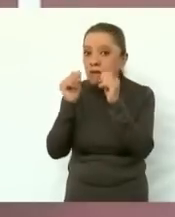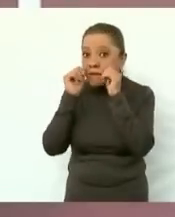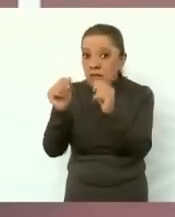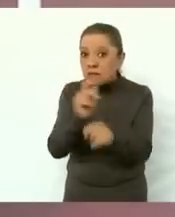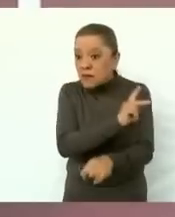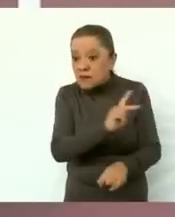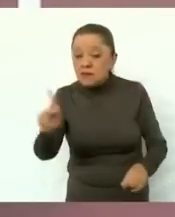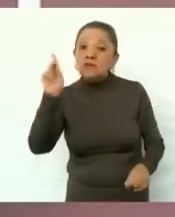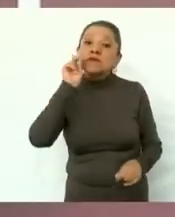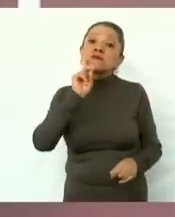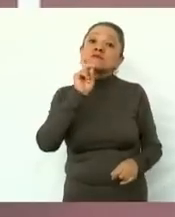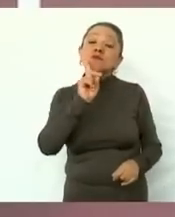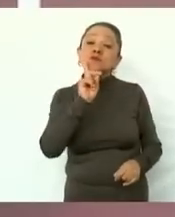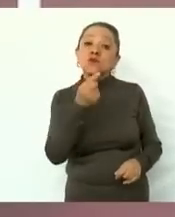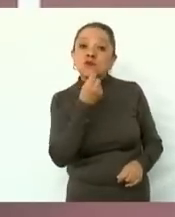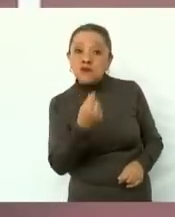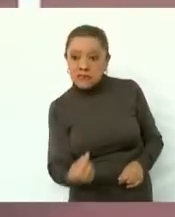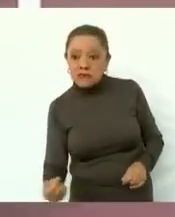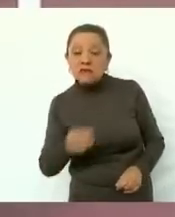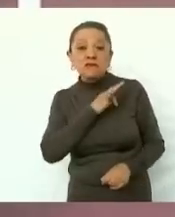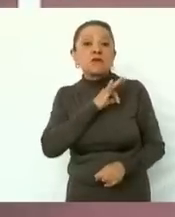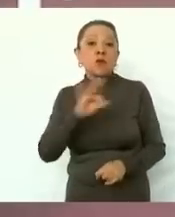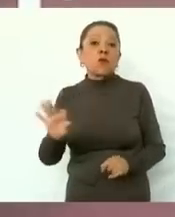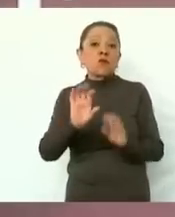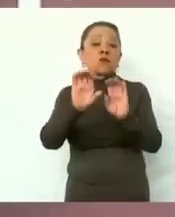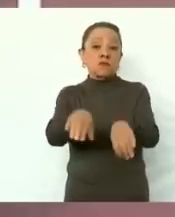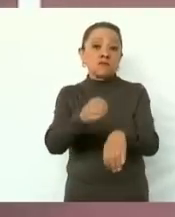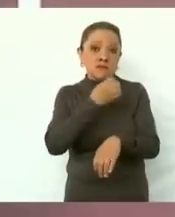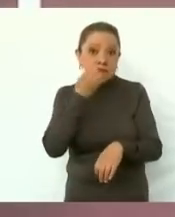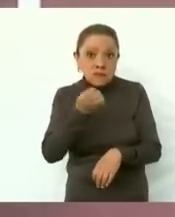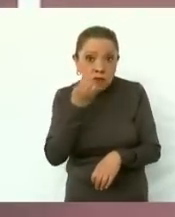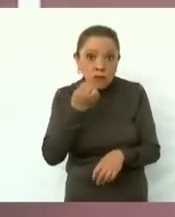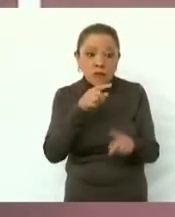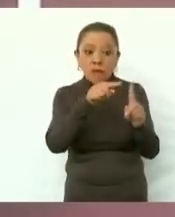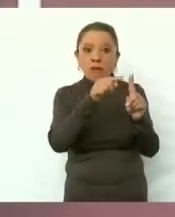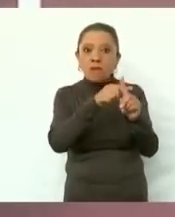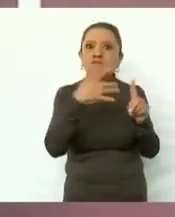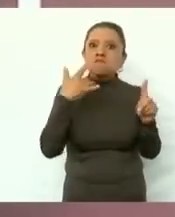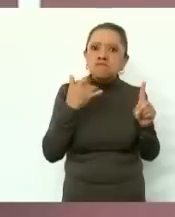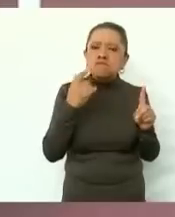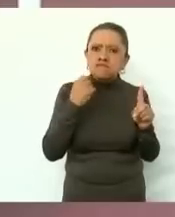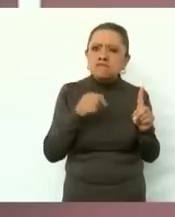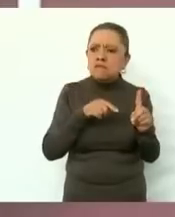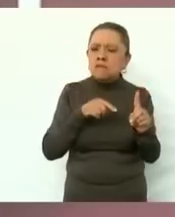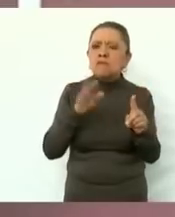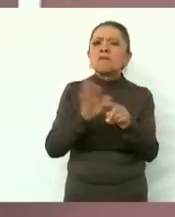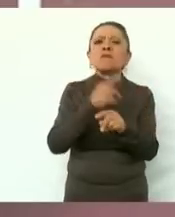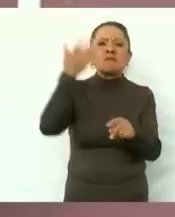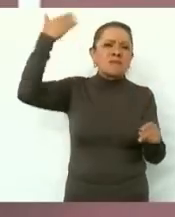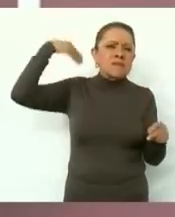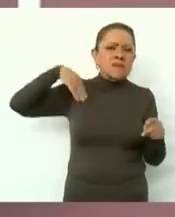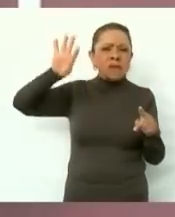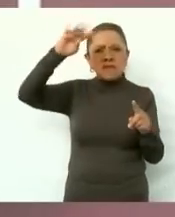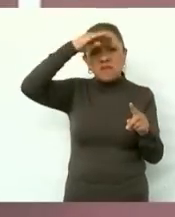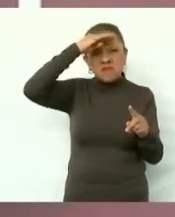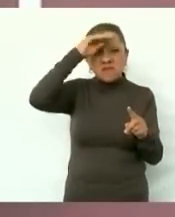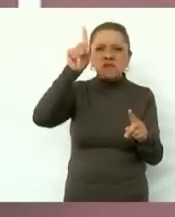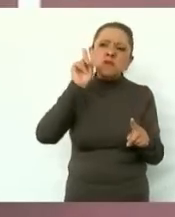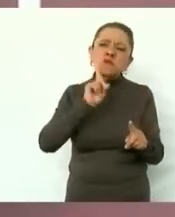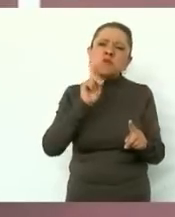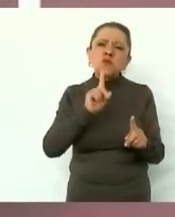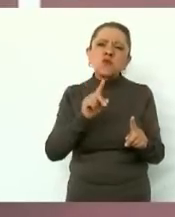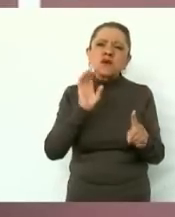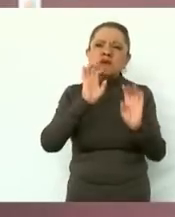a la escuela, las niñas se creía que no deberían ir a la escuela, imagínense. Entonces, en reconocimiento a